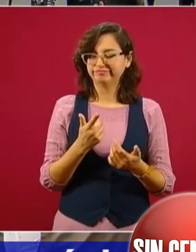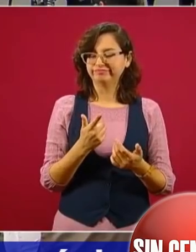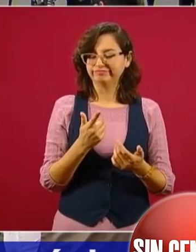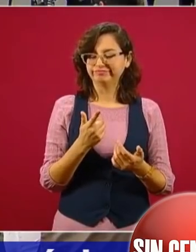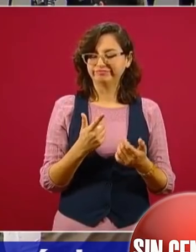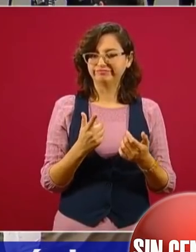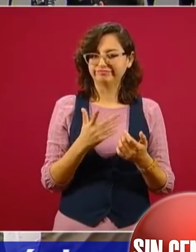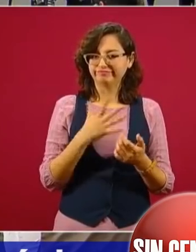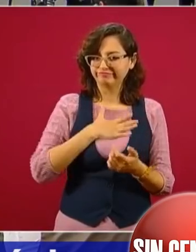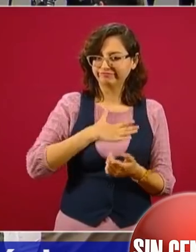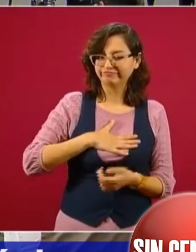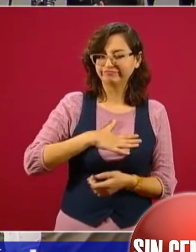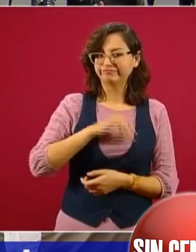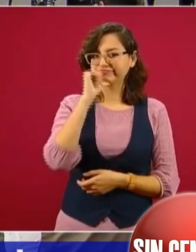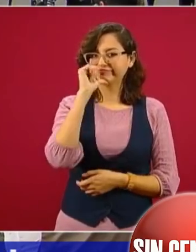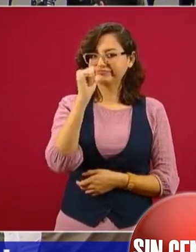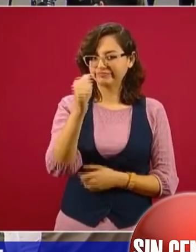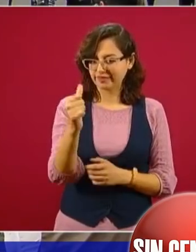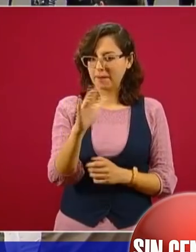de injusticia.